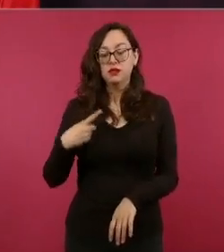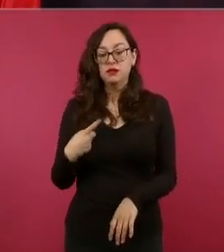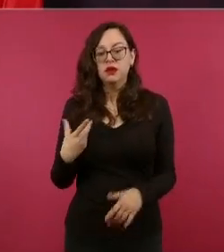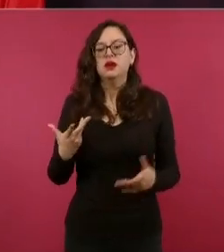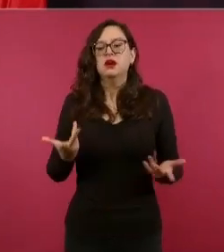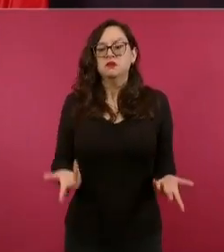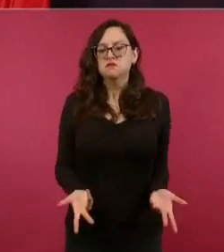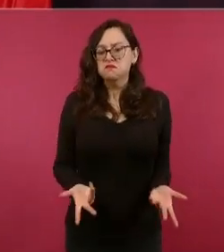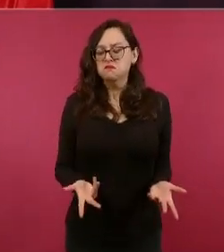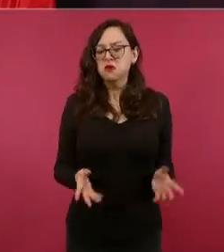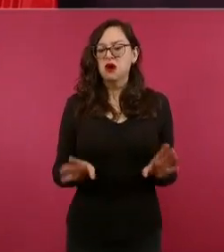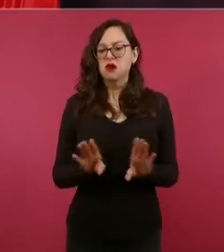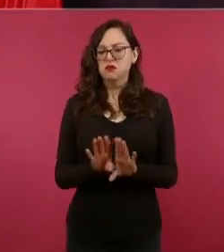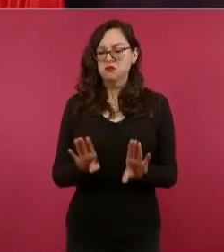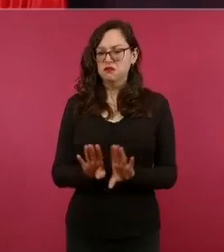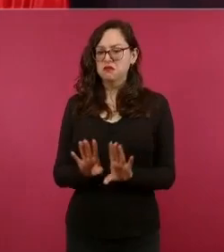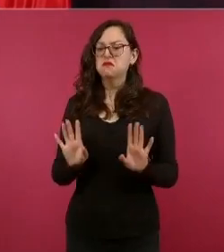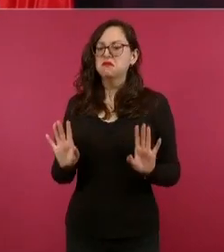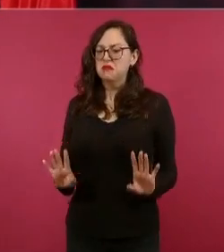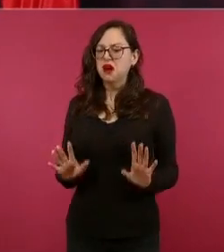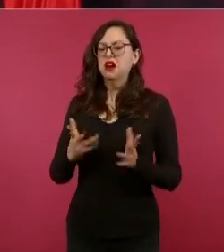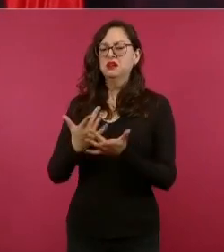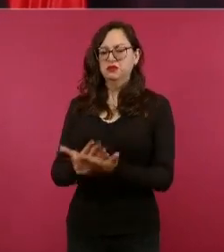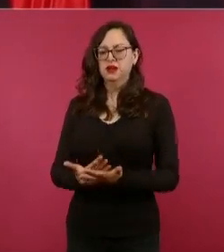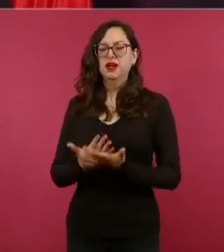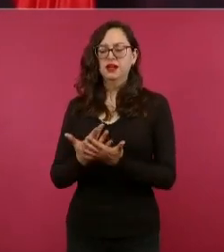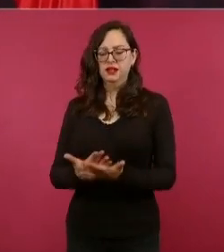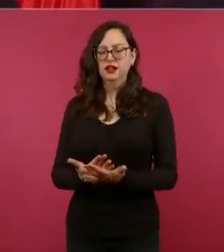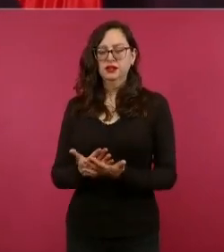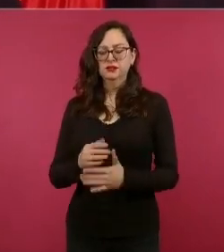Entonces vamos a esperar. Hay una muy buena noticia.